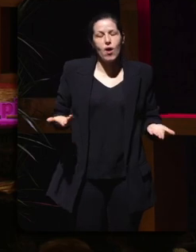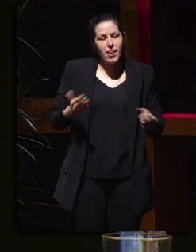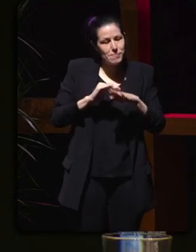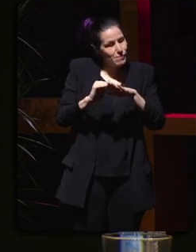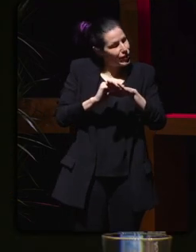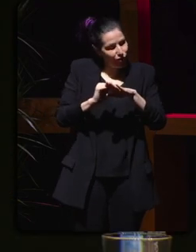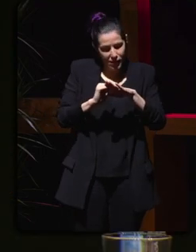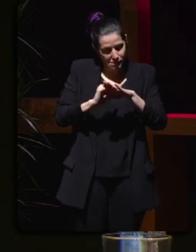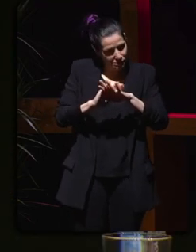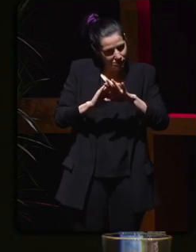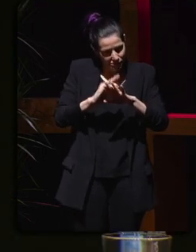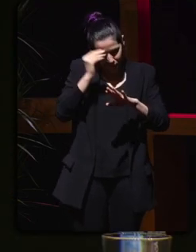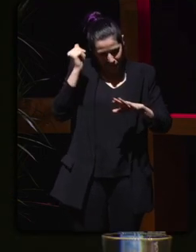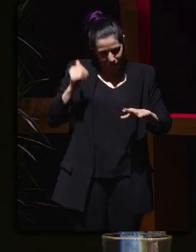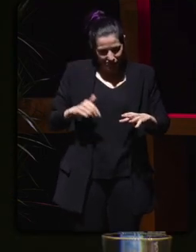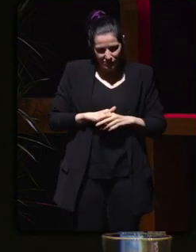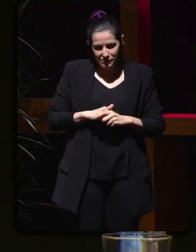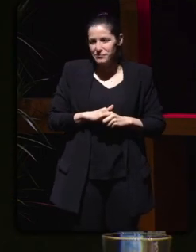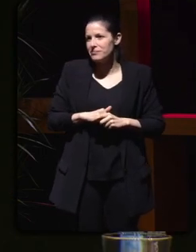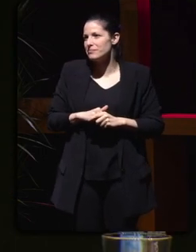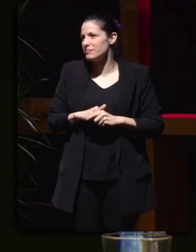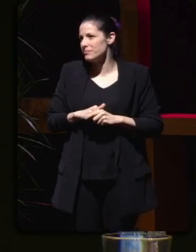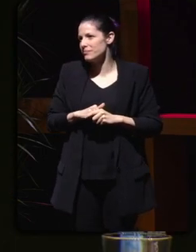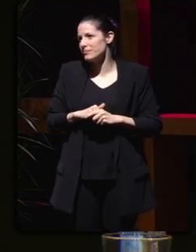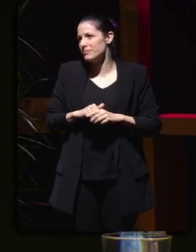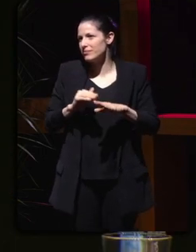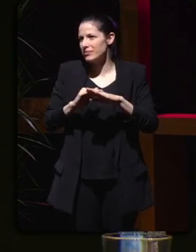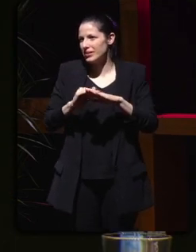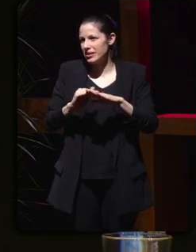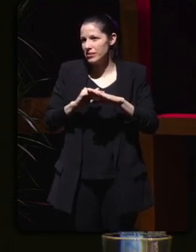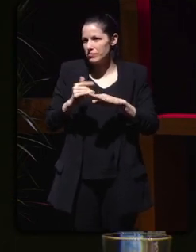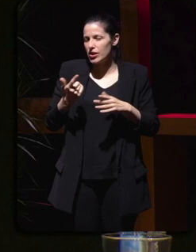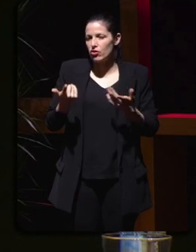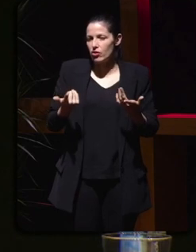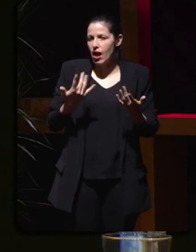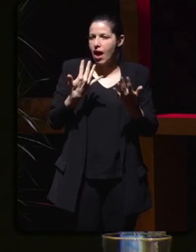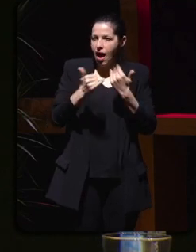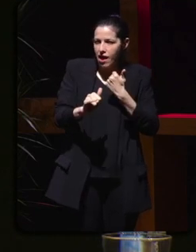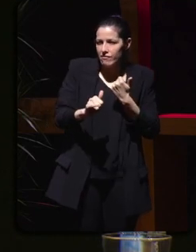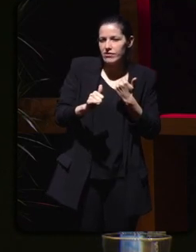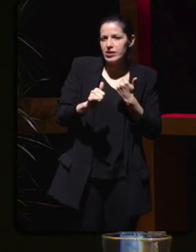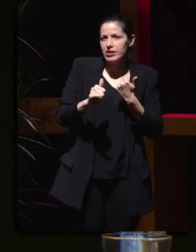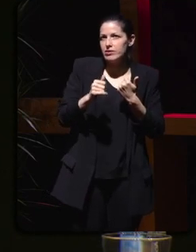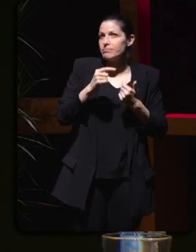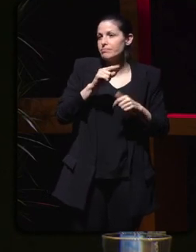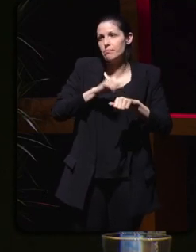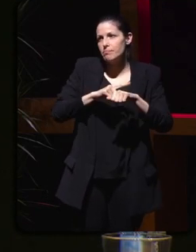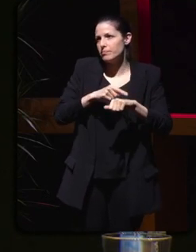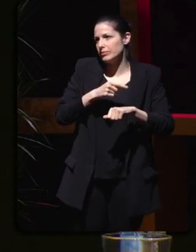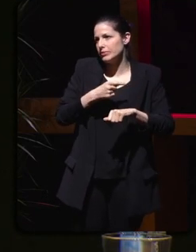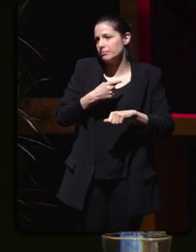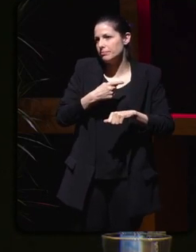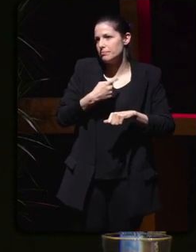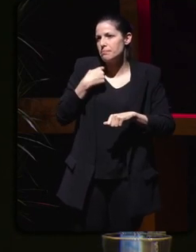sí la pregunta es detrás Viene otra persona y nos estamos comiendo su tiempo y me siento muy mal Si el